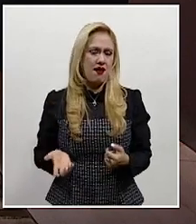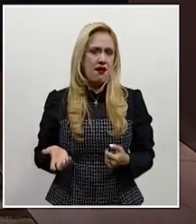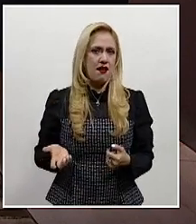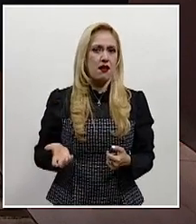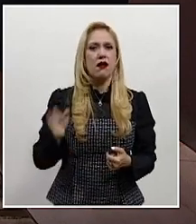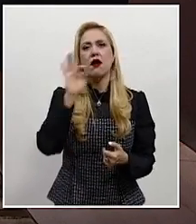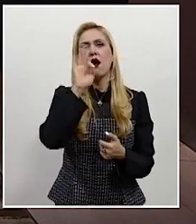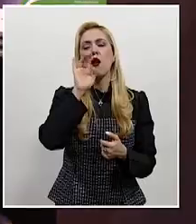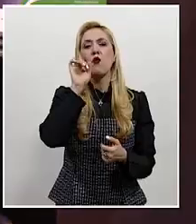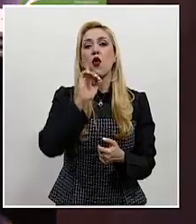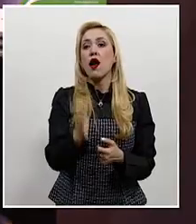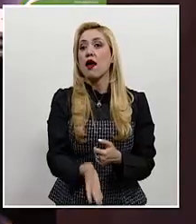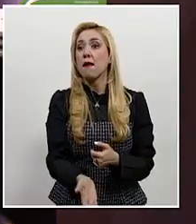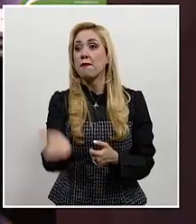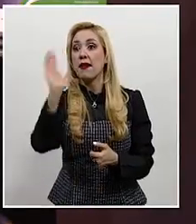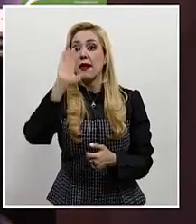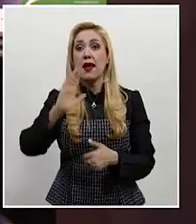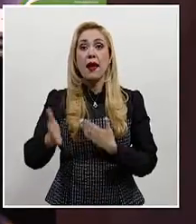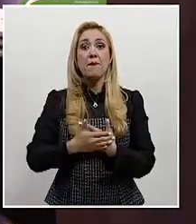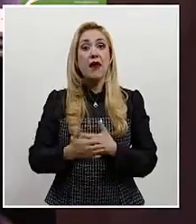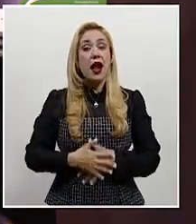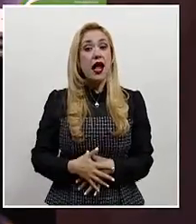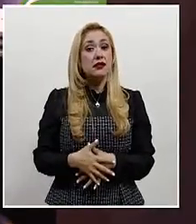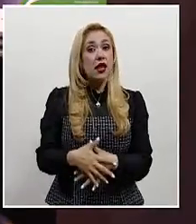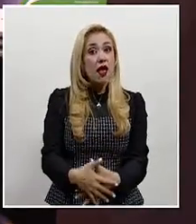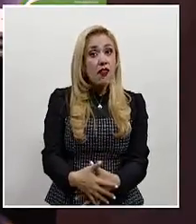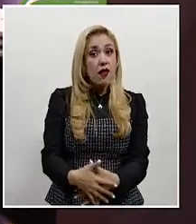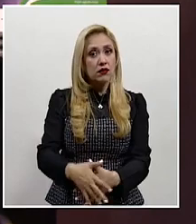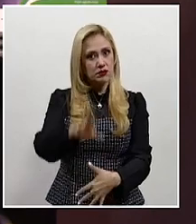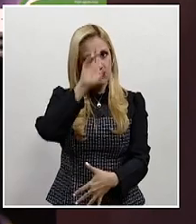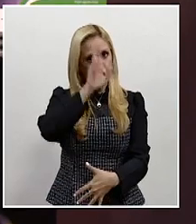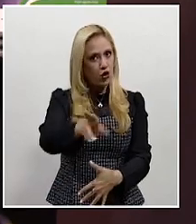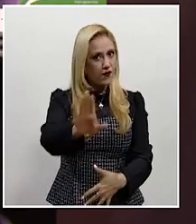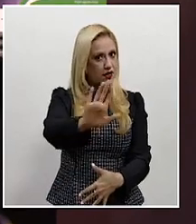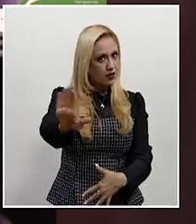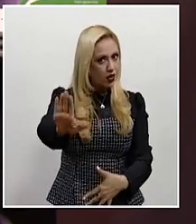despedir a una mujer embarazada, puede haber sanciones. Una cosa